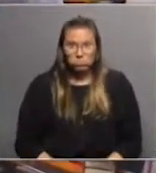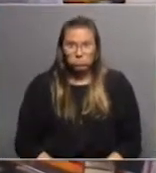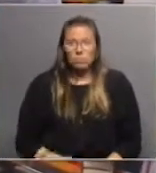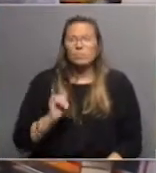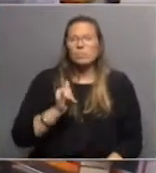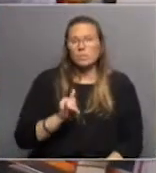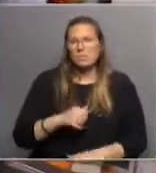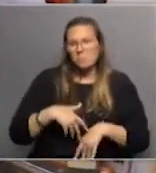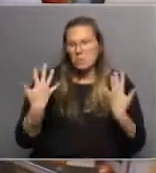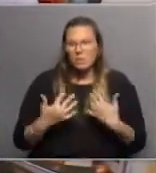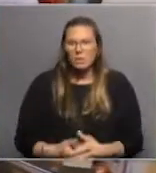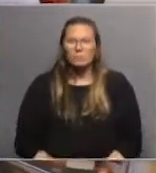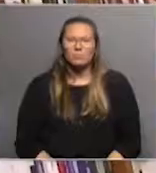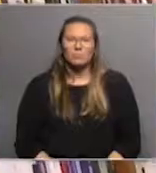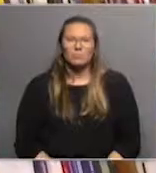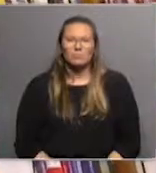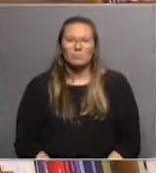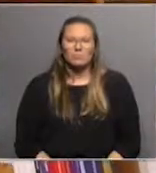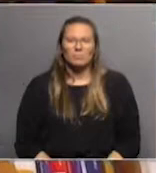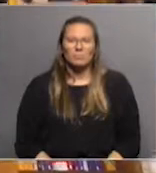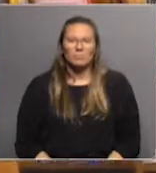Sí, cualquiera. Cualquiera, sí.